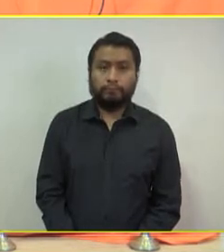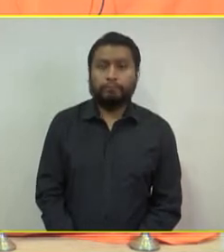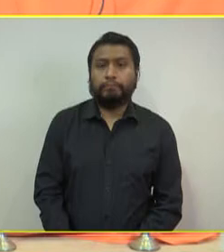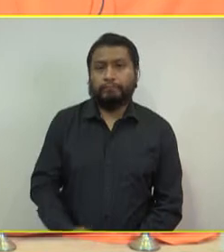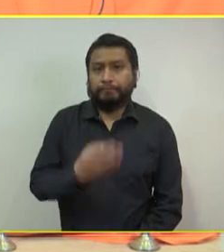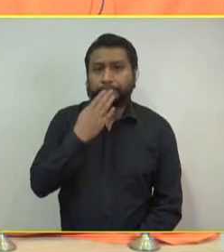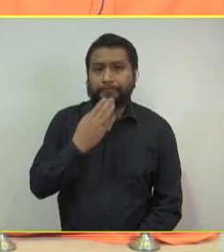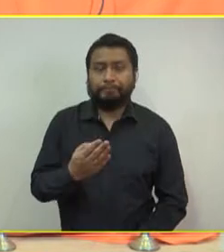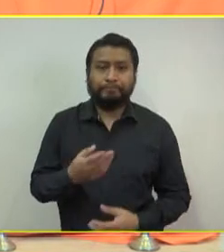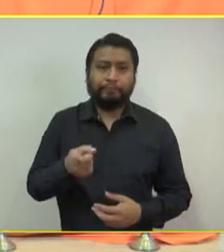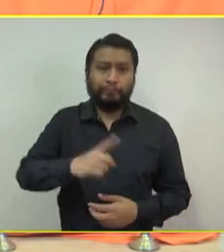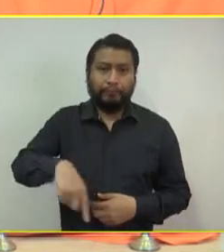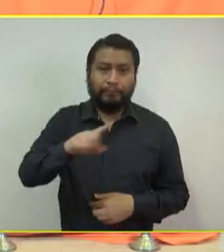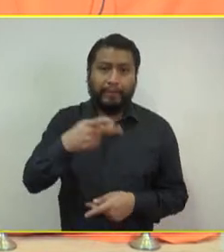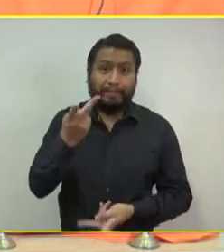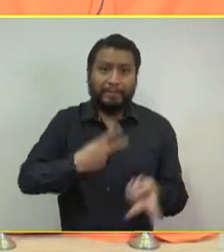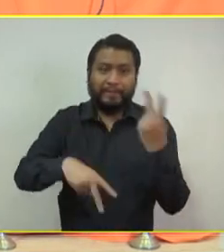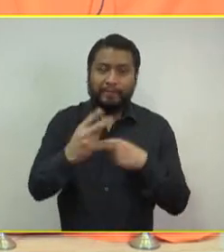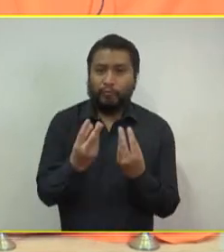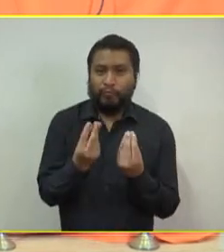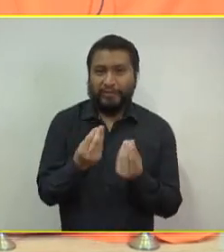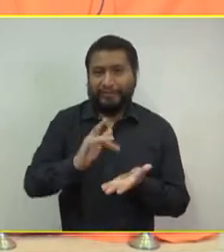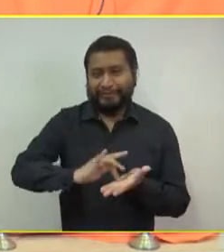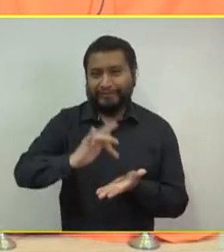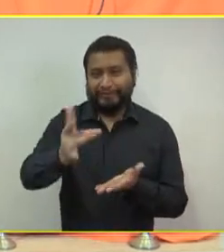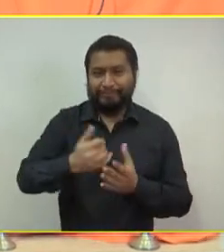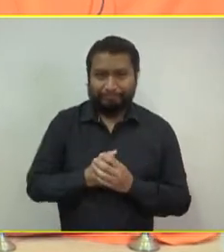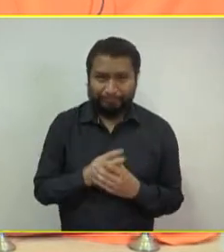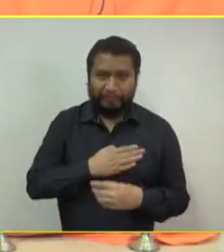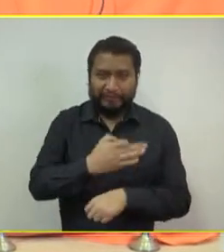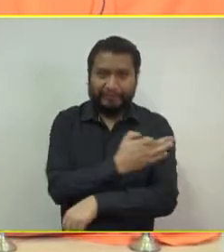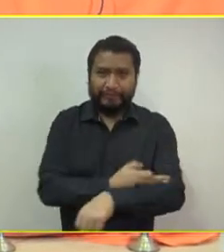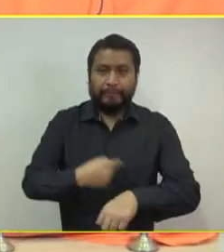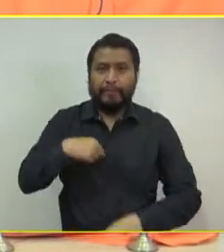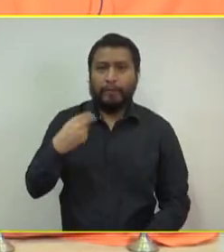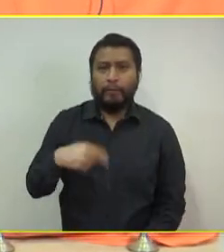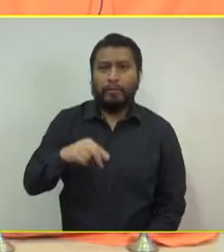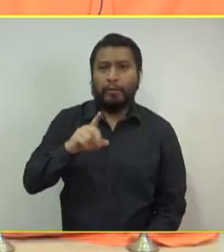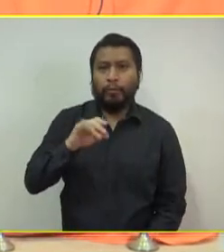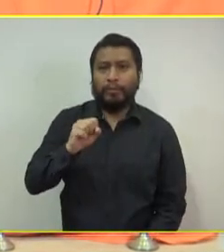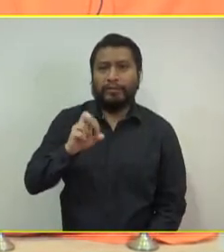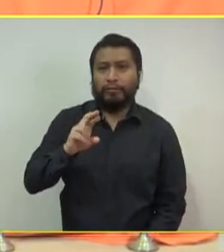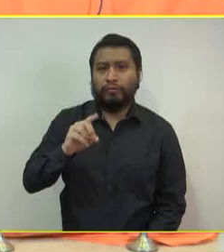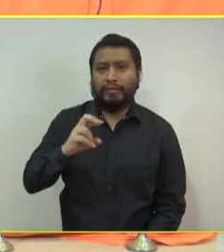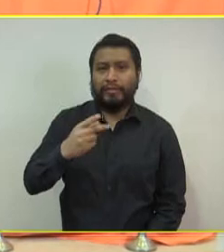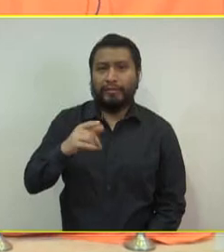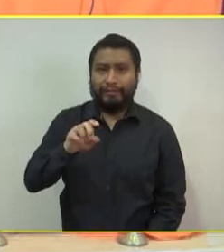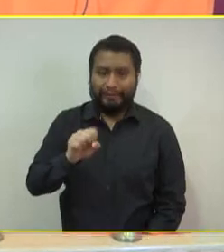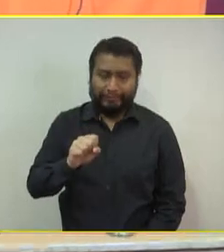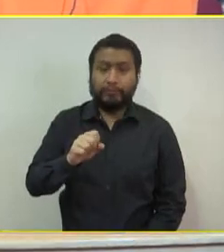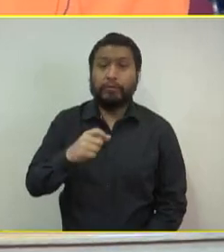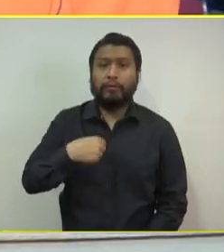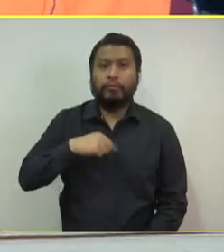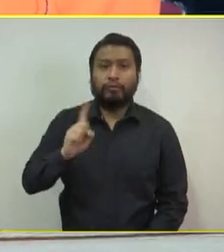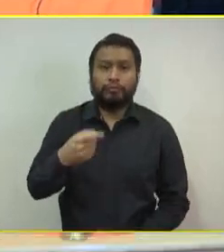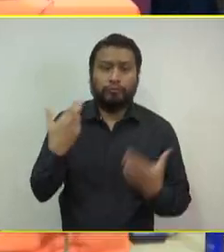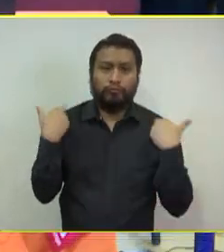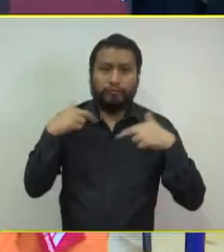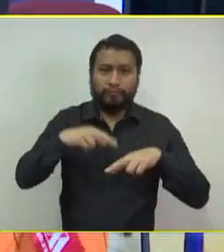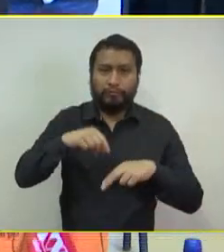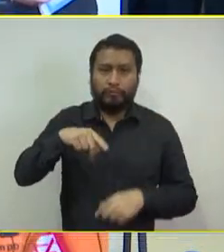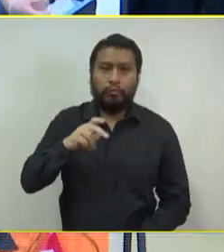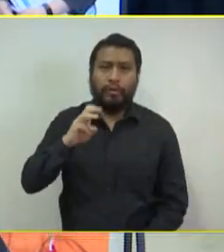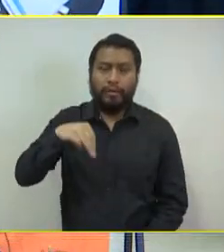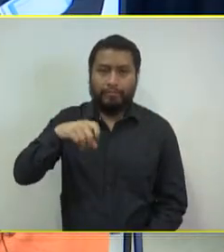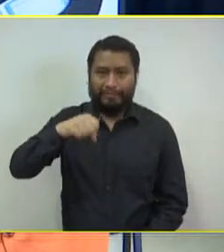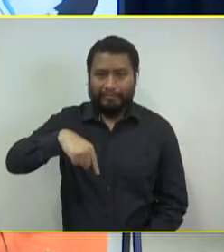Bien, muchas gracias por estar aquí, buenas tardes. Mi nombre es Luis Rodríguez, soy profesor de la Universidad Autónoma Metropolitana de la Unidad